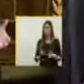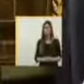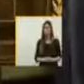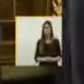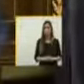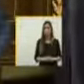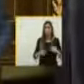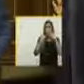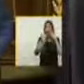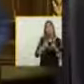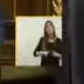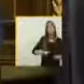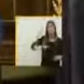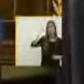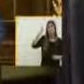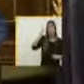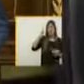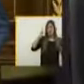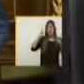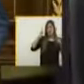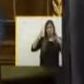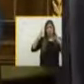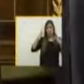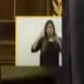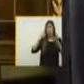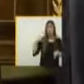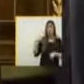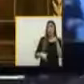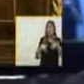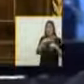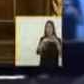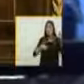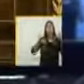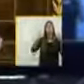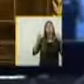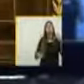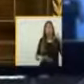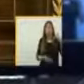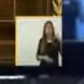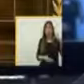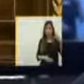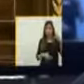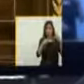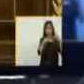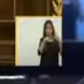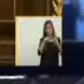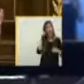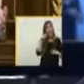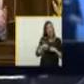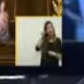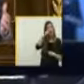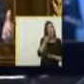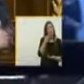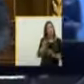que sea realizable. Es que tiene que ser intervenciones cortas, porque tenemos todo muy... Es una frase. Yo no tengo ninguna duda de que si